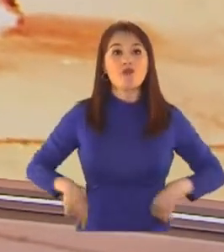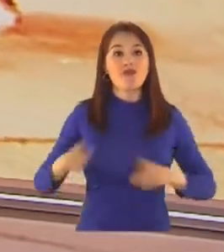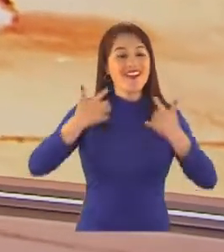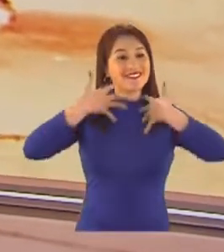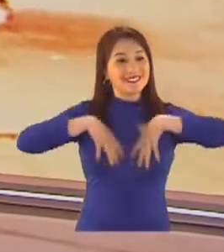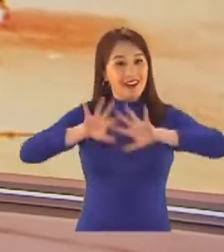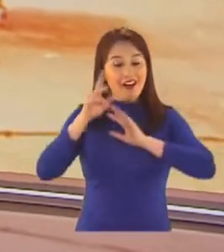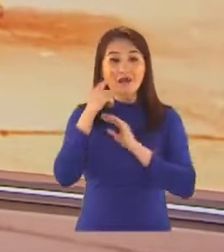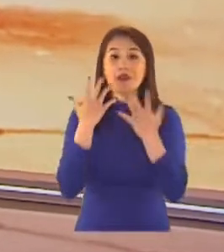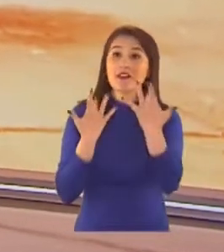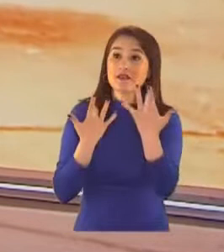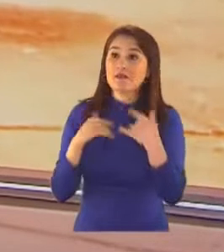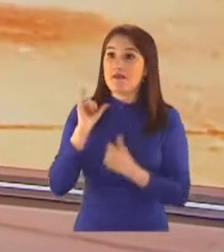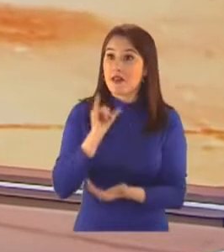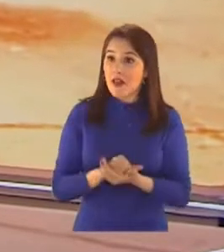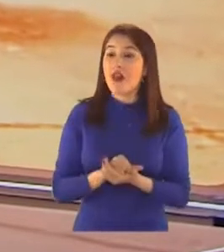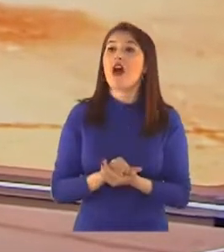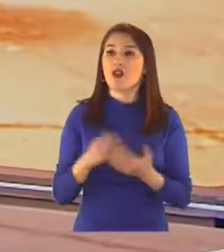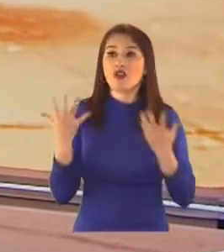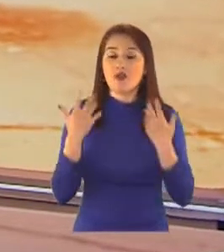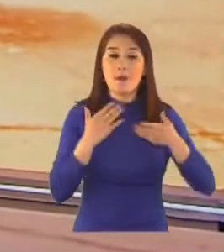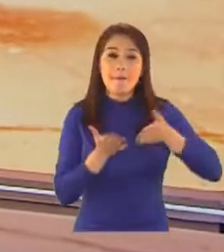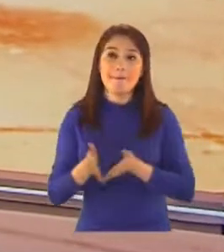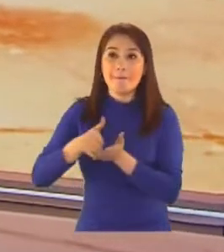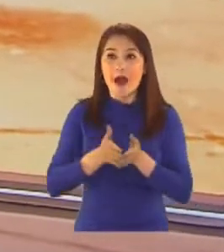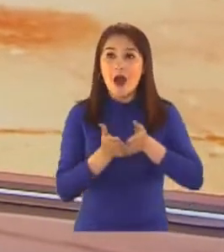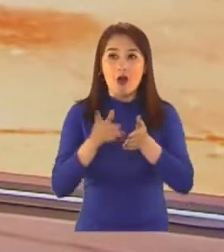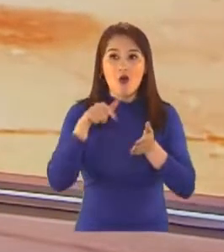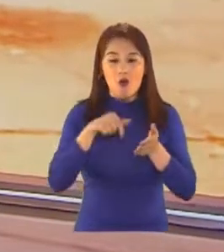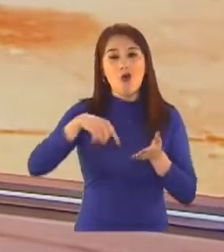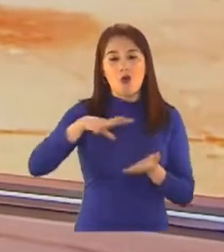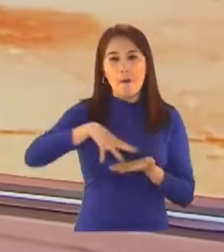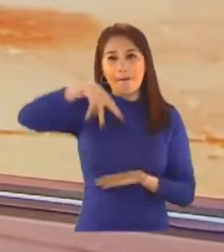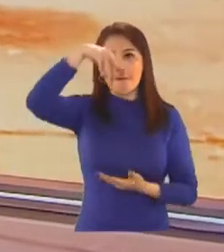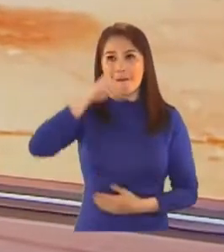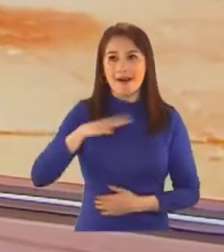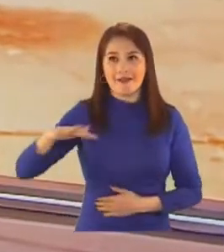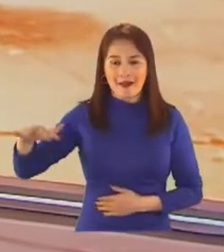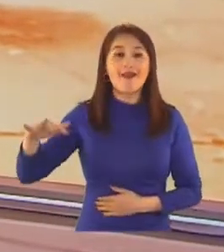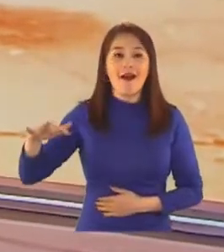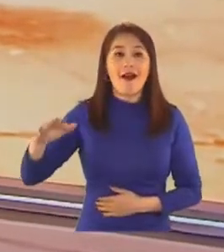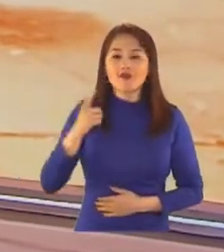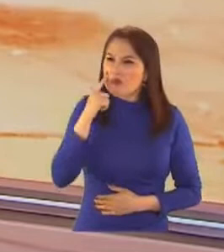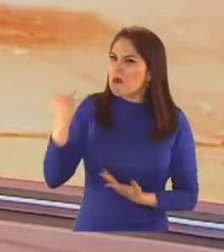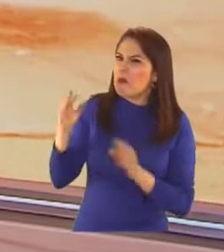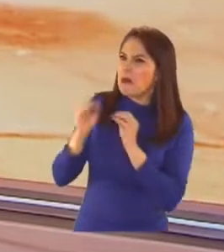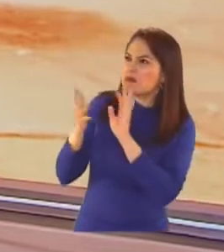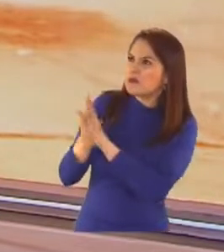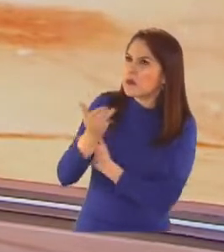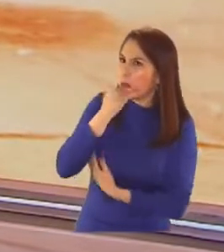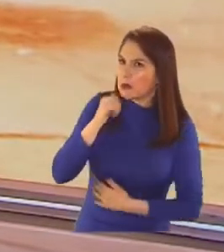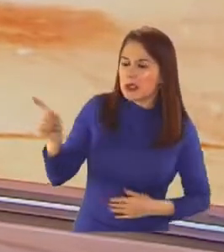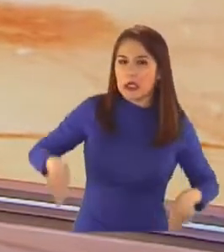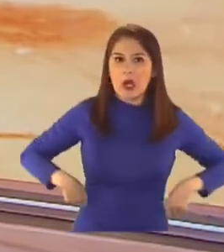desfile cultural de este evento que se desarrolla en el Banco Magdalena. Bernardo Sanabria nos tiene todos los detalles. Bernardo, qué gusto saludarte. Adelante.